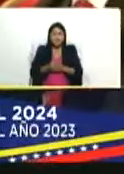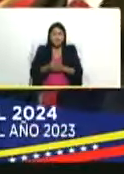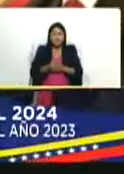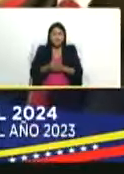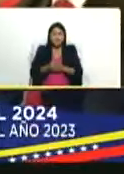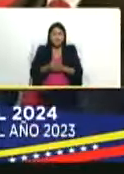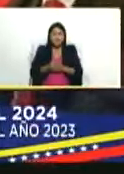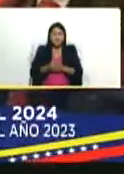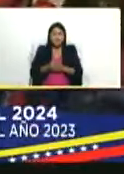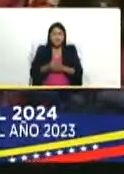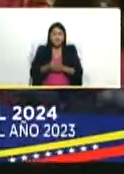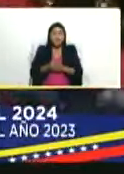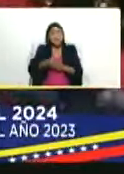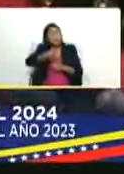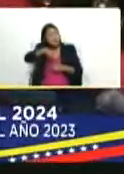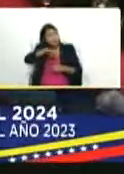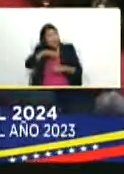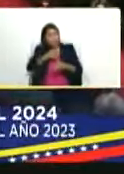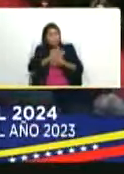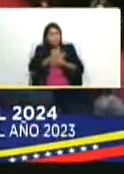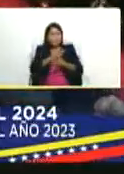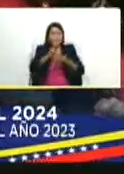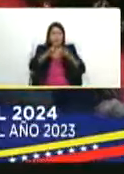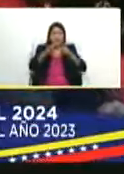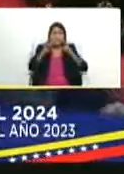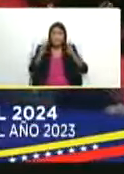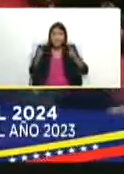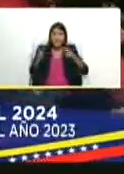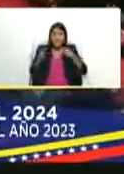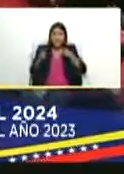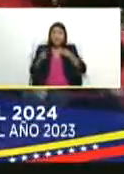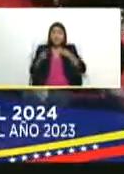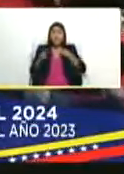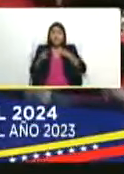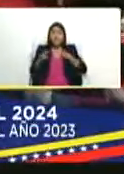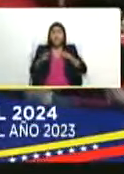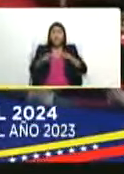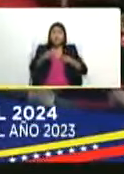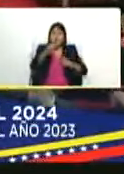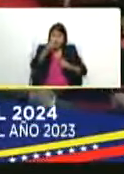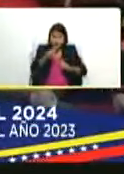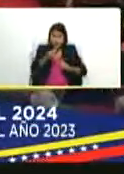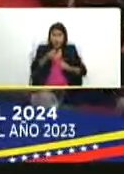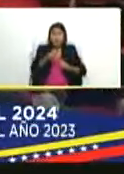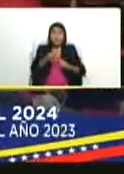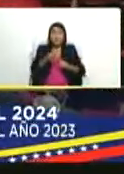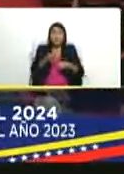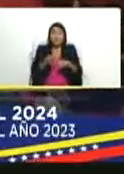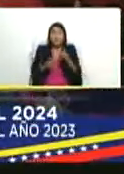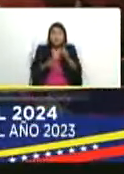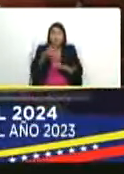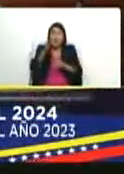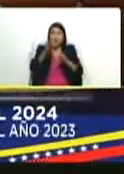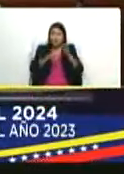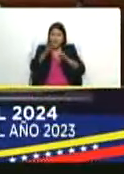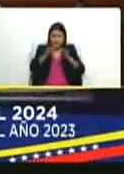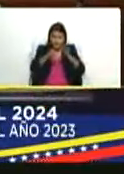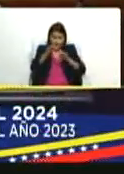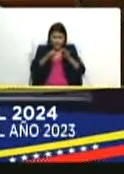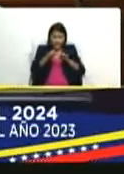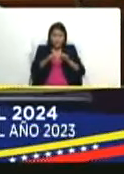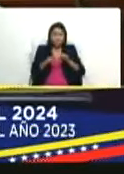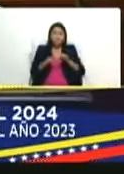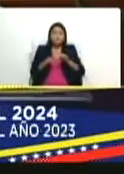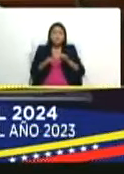Estamos al servicio de la paz y la armonía social, como instrumento para la consolidación de la justicia, en uso de